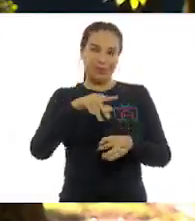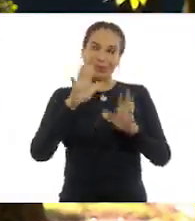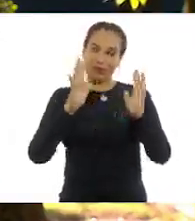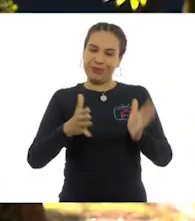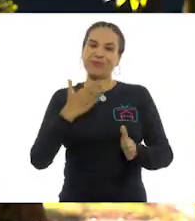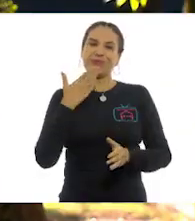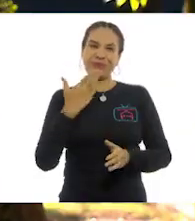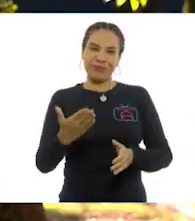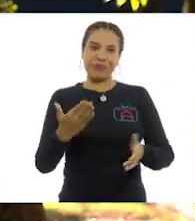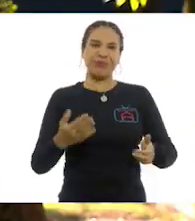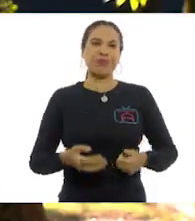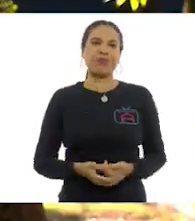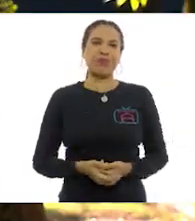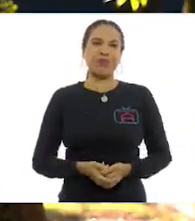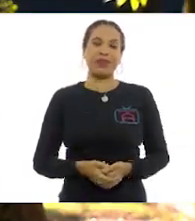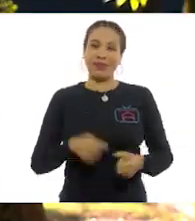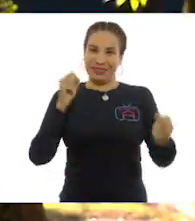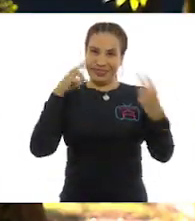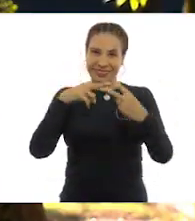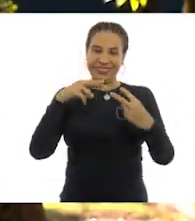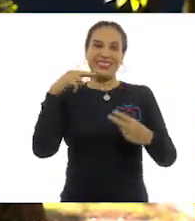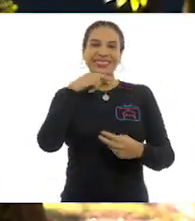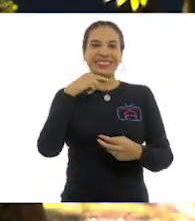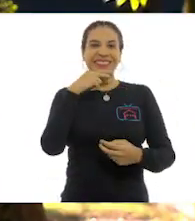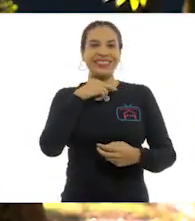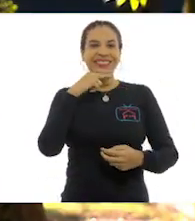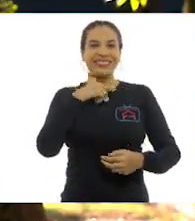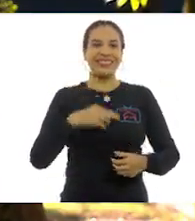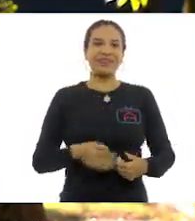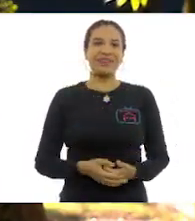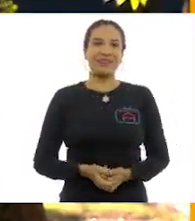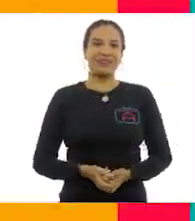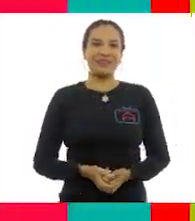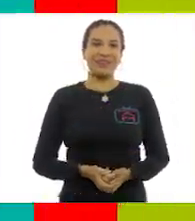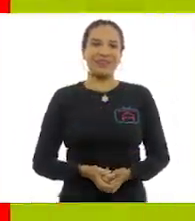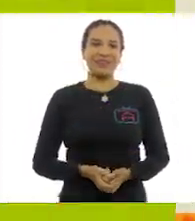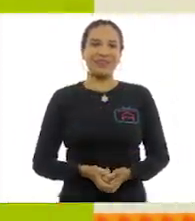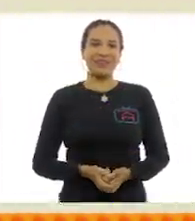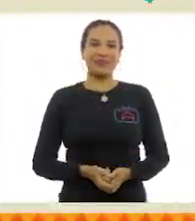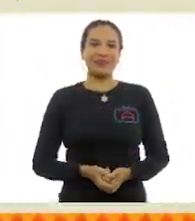¡Muy bien! ¡Nos vemos pronto!